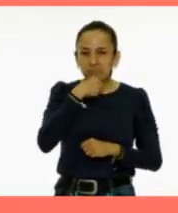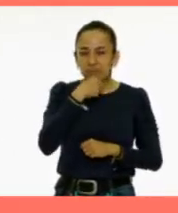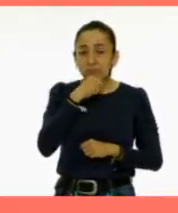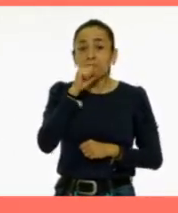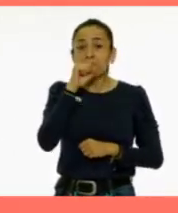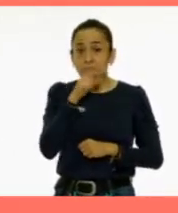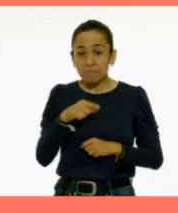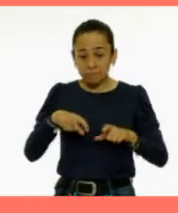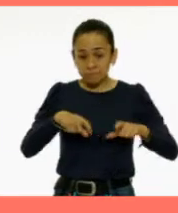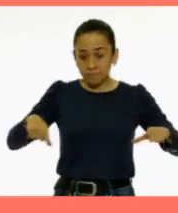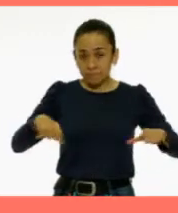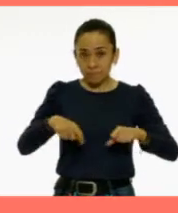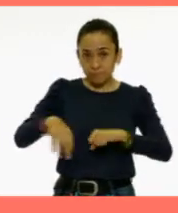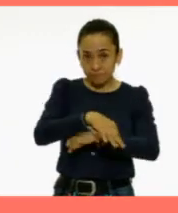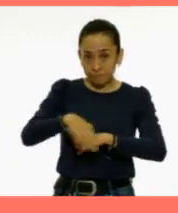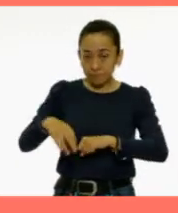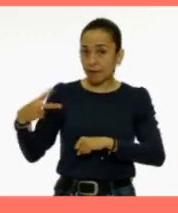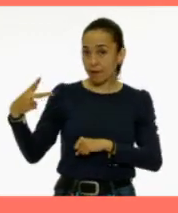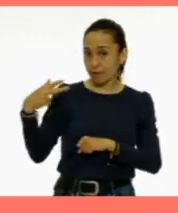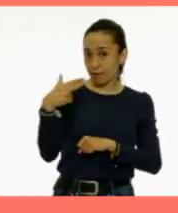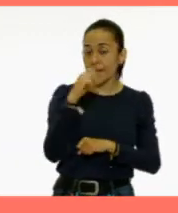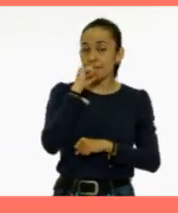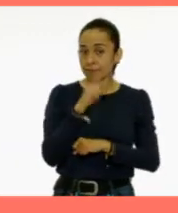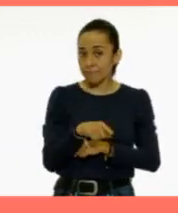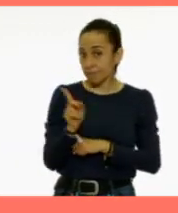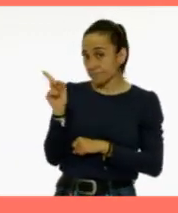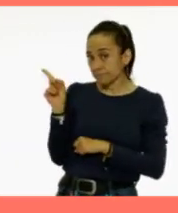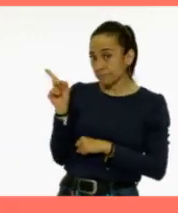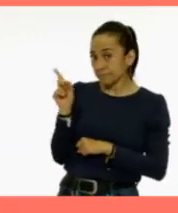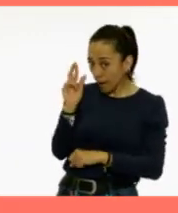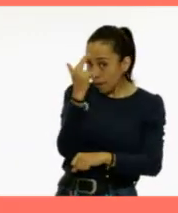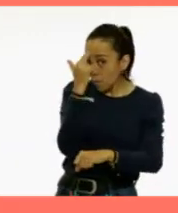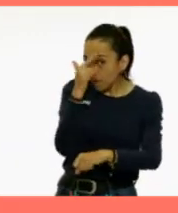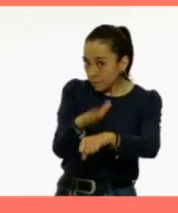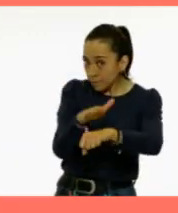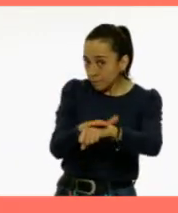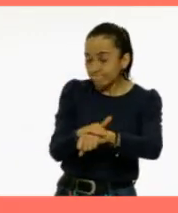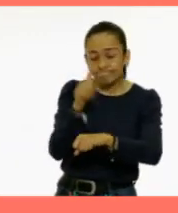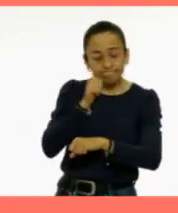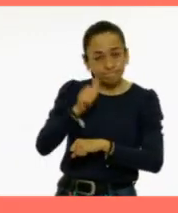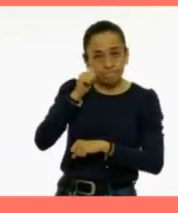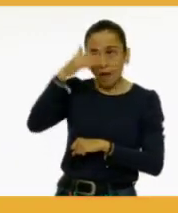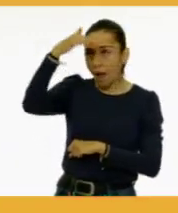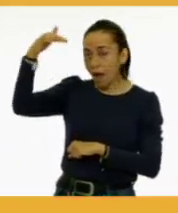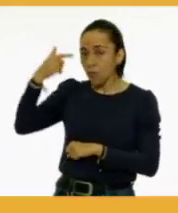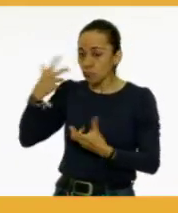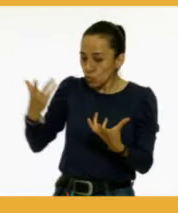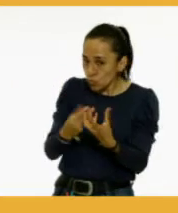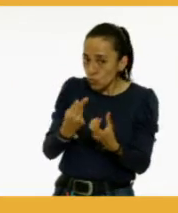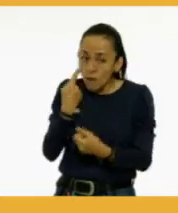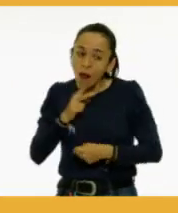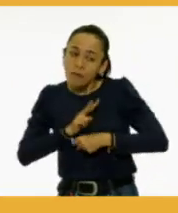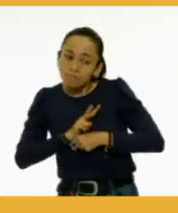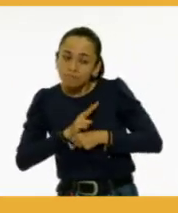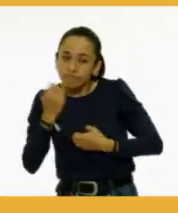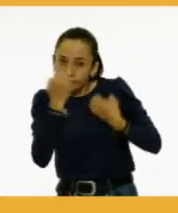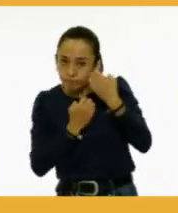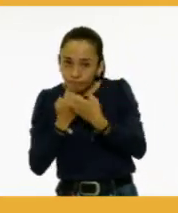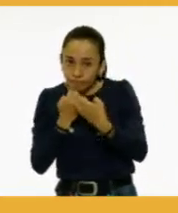y tijeras. Recuerda que la manipulación de estas debe estar supervisada por un adulto.